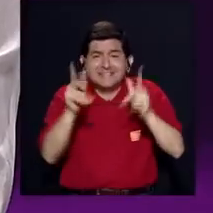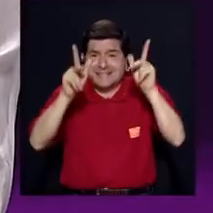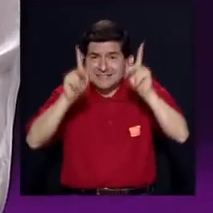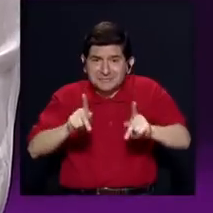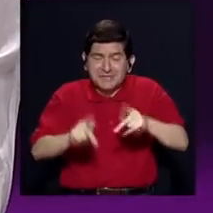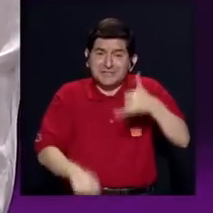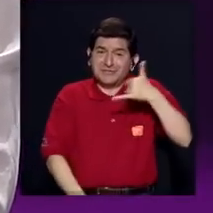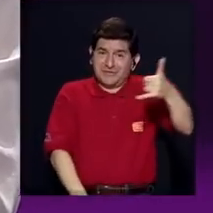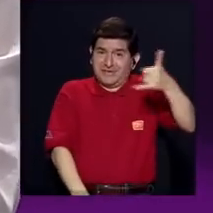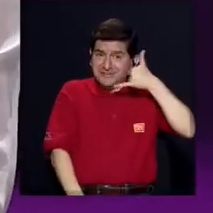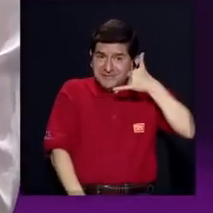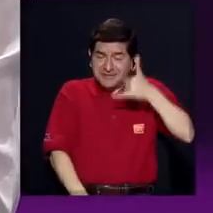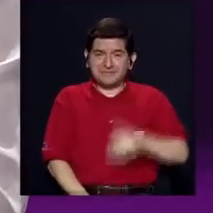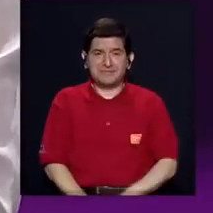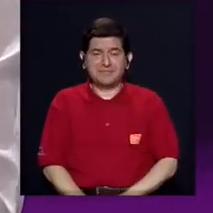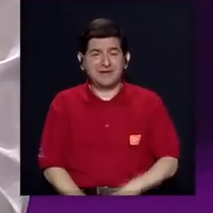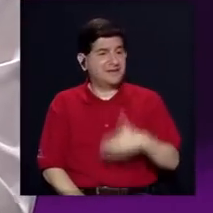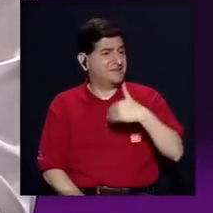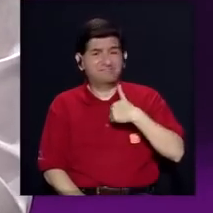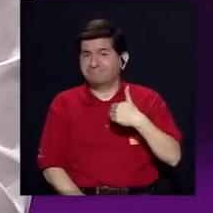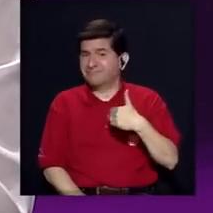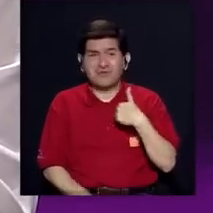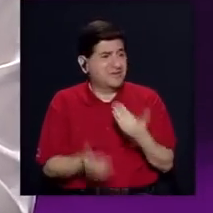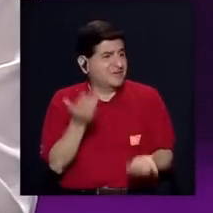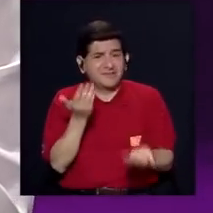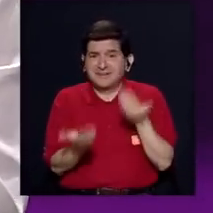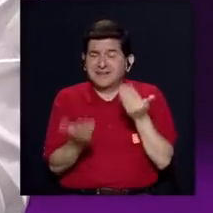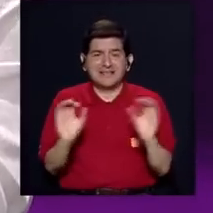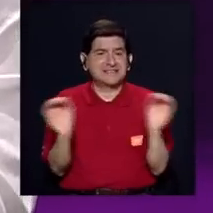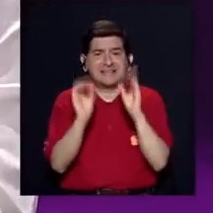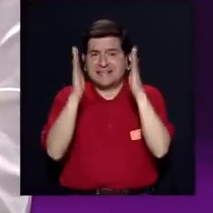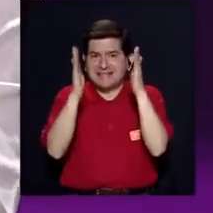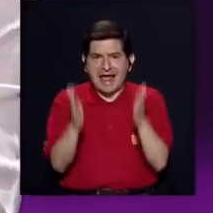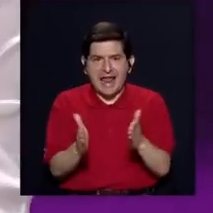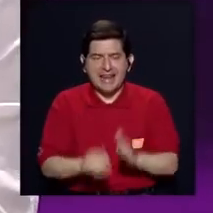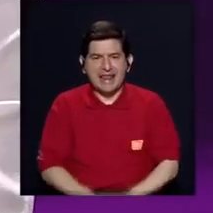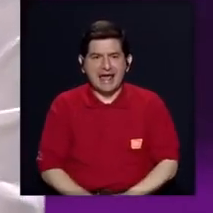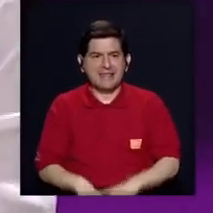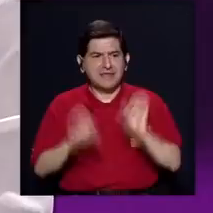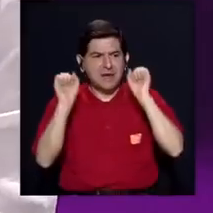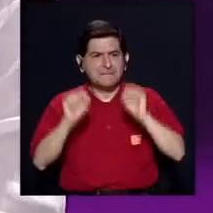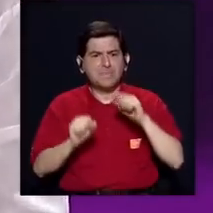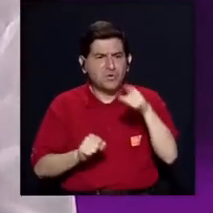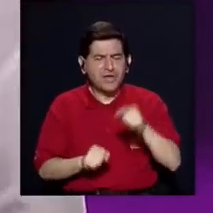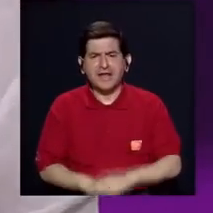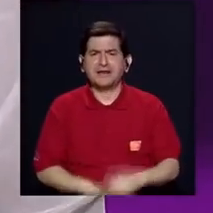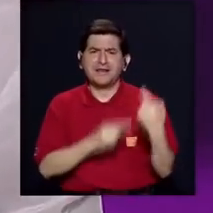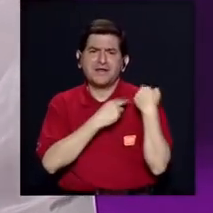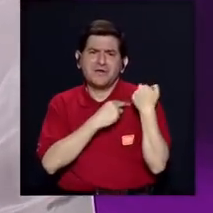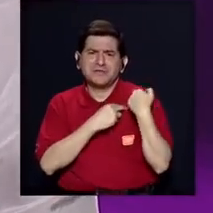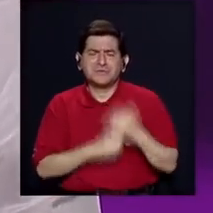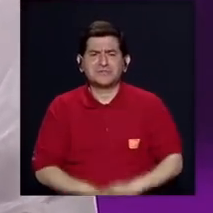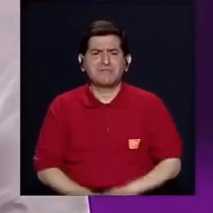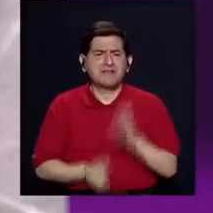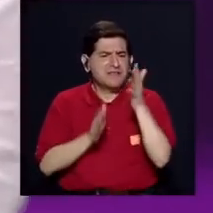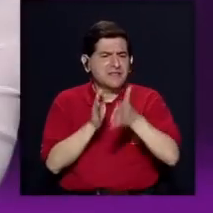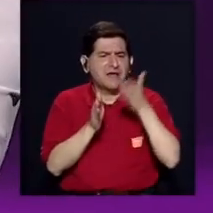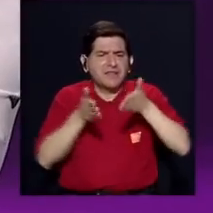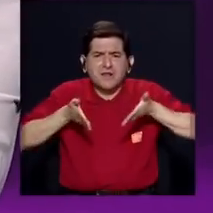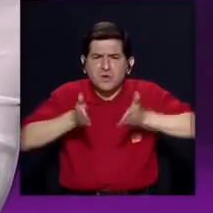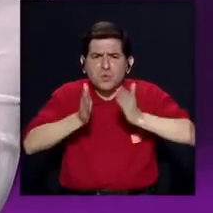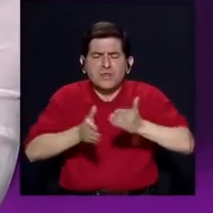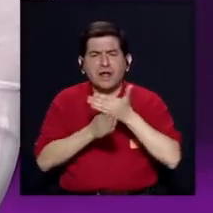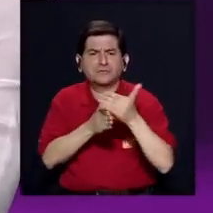persona que nos llama además no tiene nadie que comparta con ella la responsabilidad del cuido de sus hijos